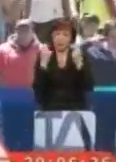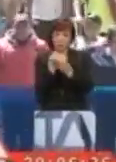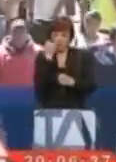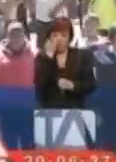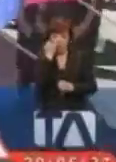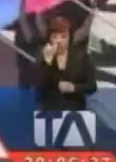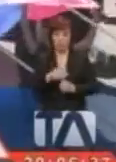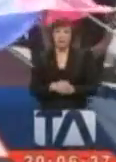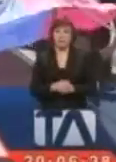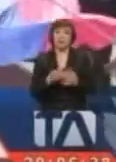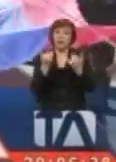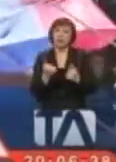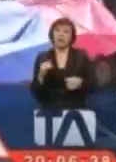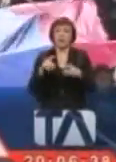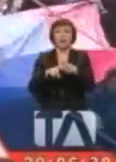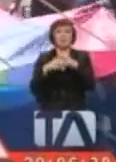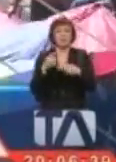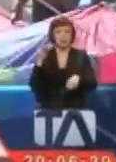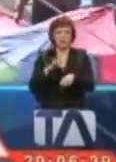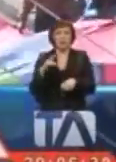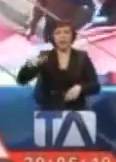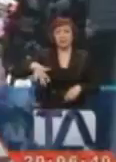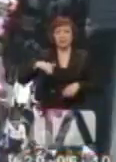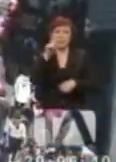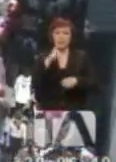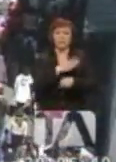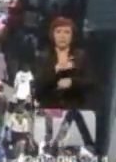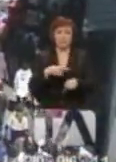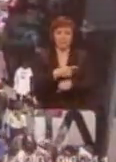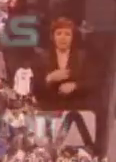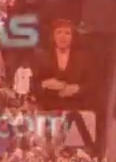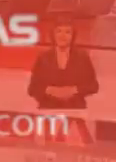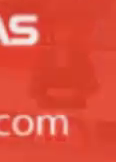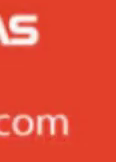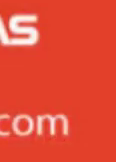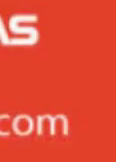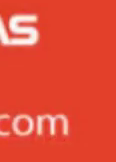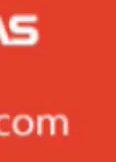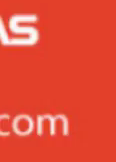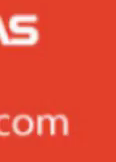esta cita que inició con 1 hora de retraso. En Quito, Andrea Samaniego, 24 horas.